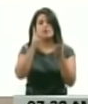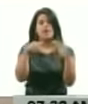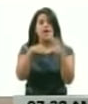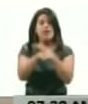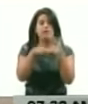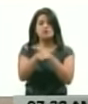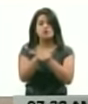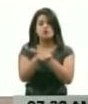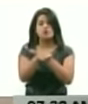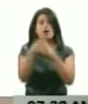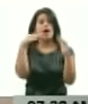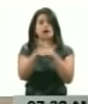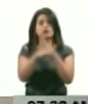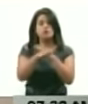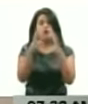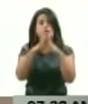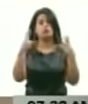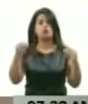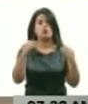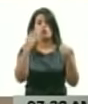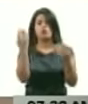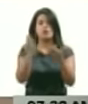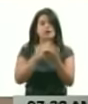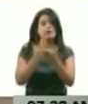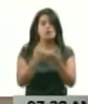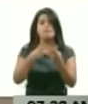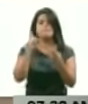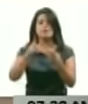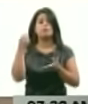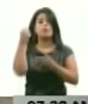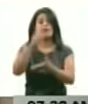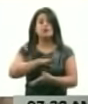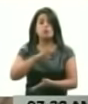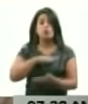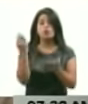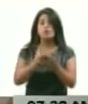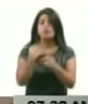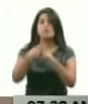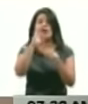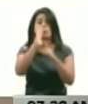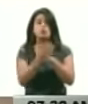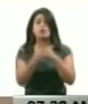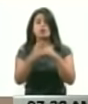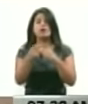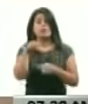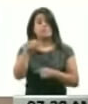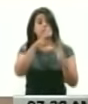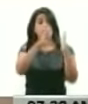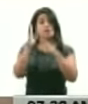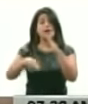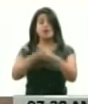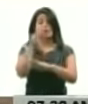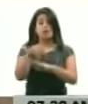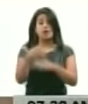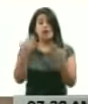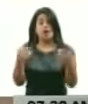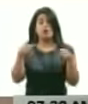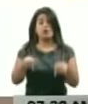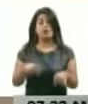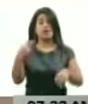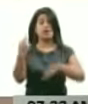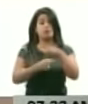acceso a lo documental, el acceso al patrimonio, a la cultura, y la Biblioteca Nacional en estos tiempos de